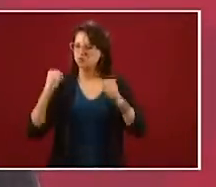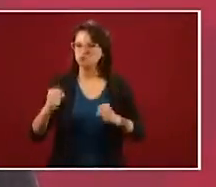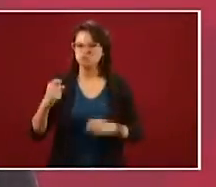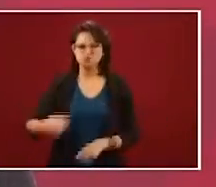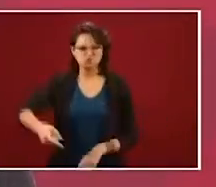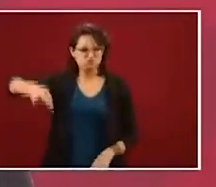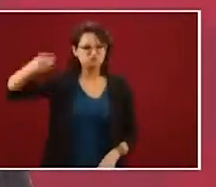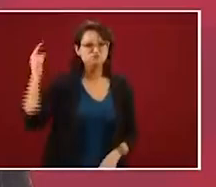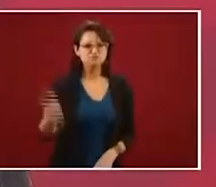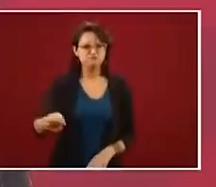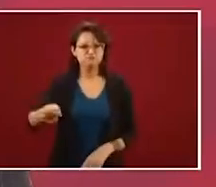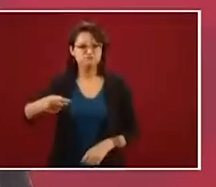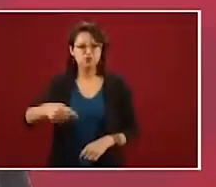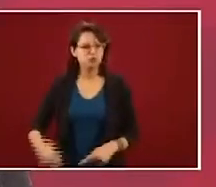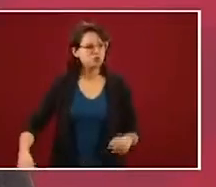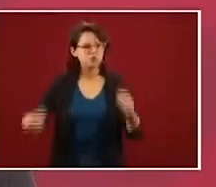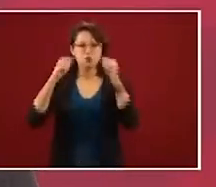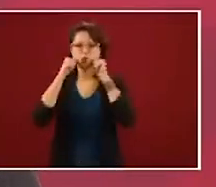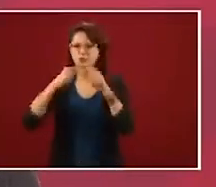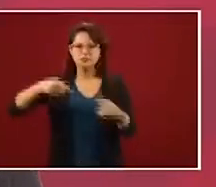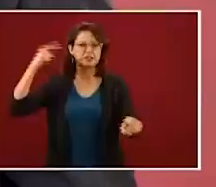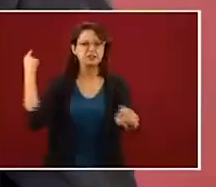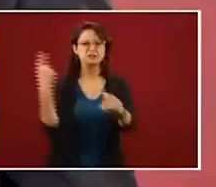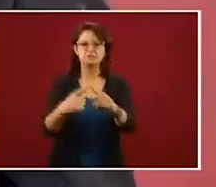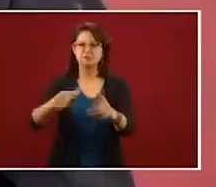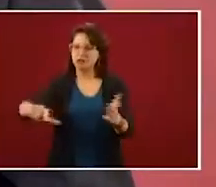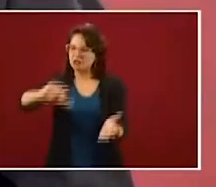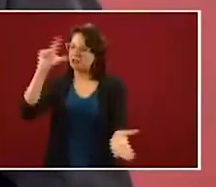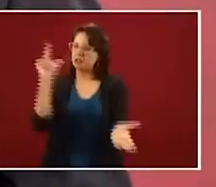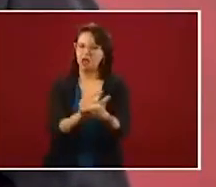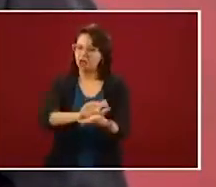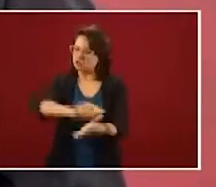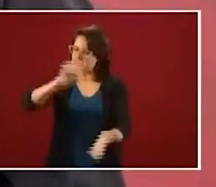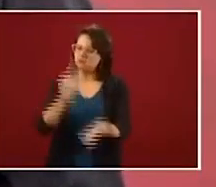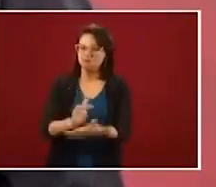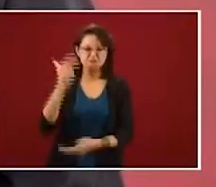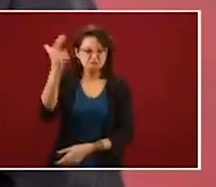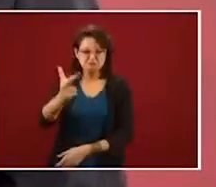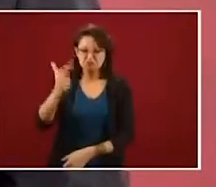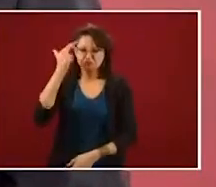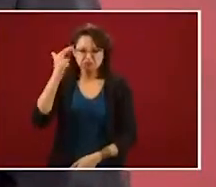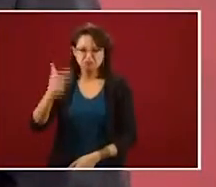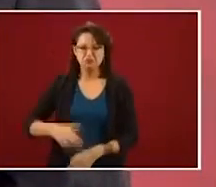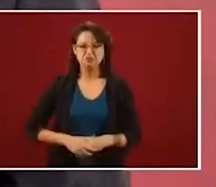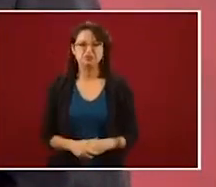caiga quien caiga, la ley es la ley.